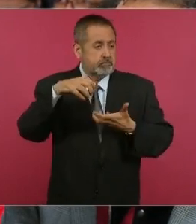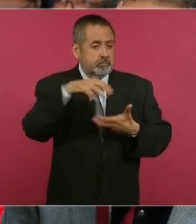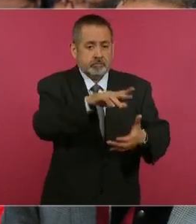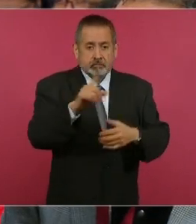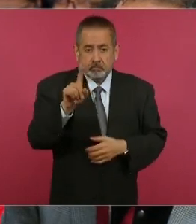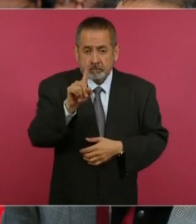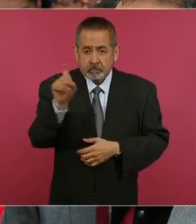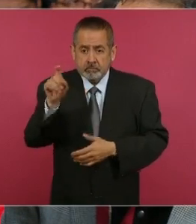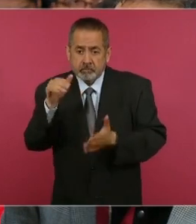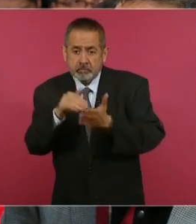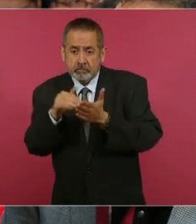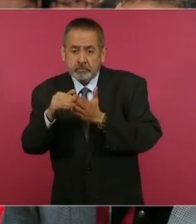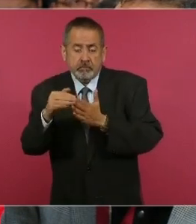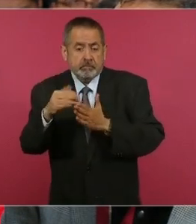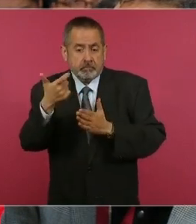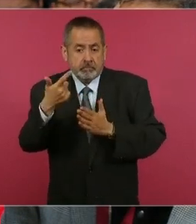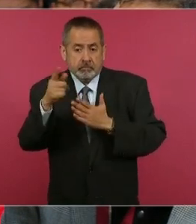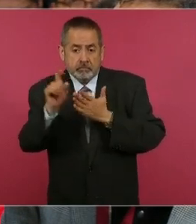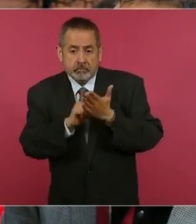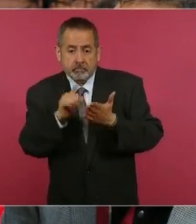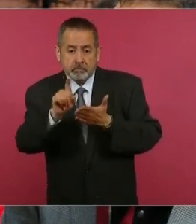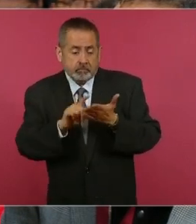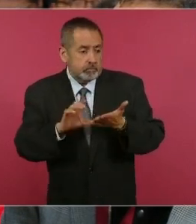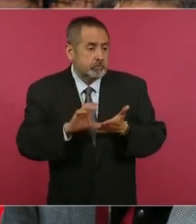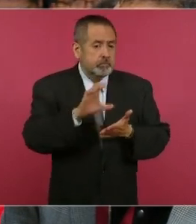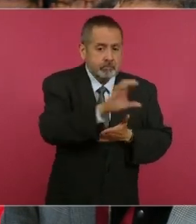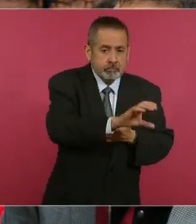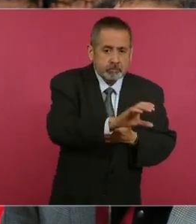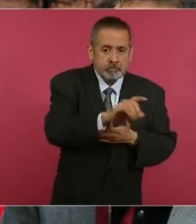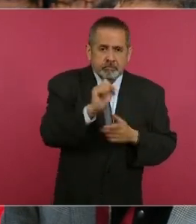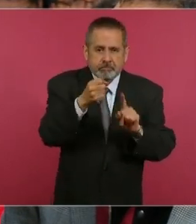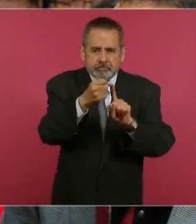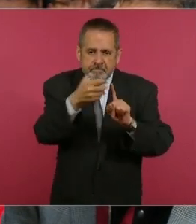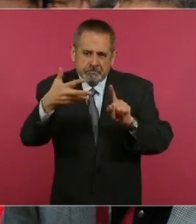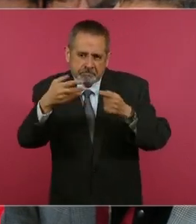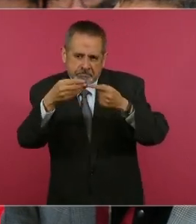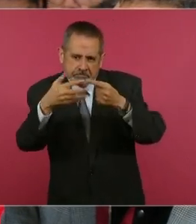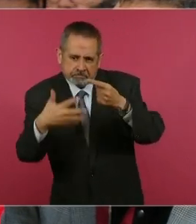más de 100 millones de pesos anuales, pero no le hacen el desglose, o sea, no le